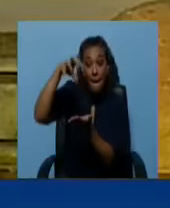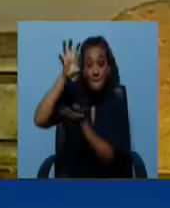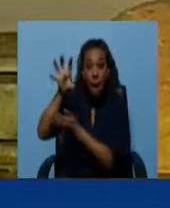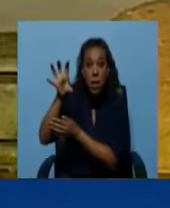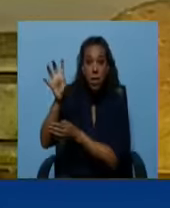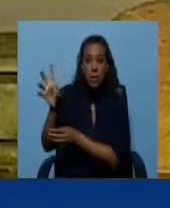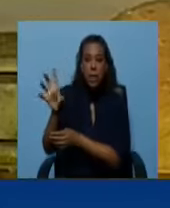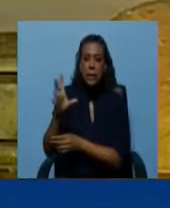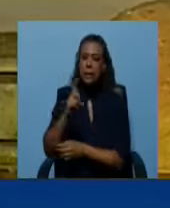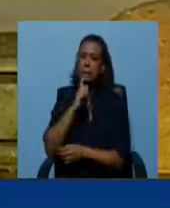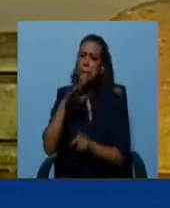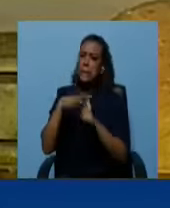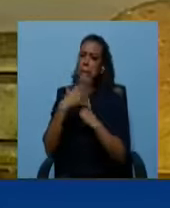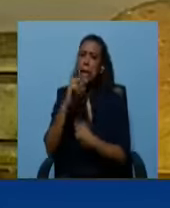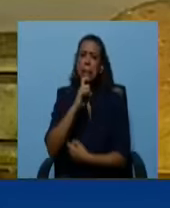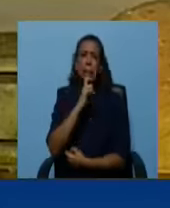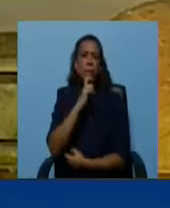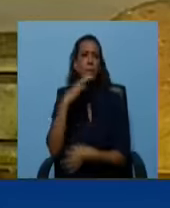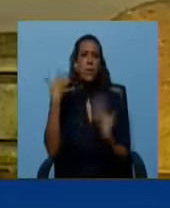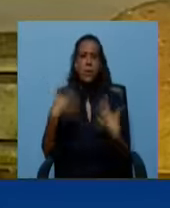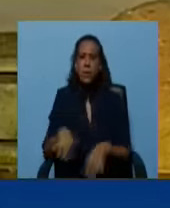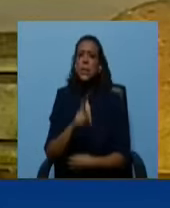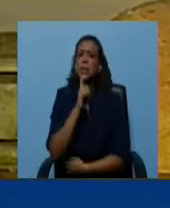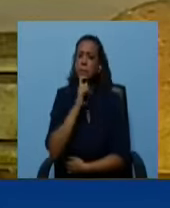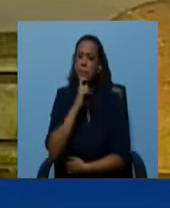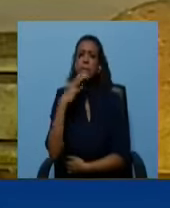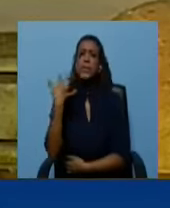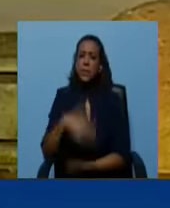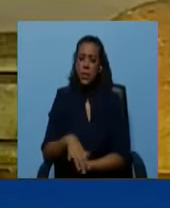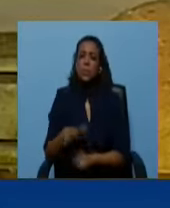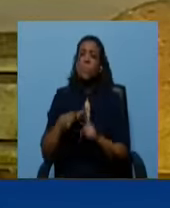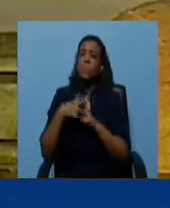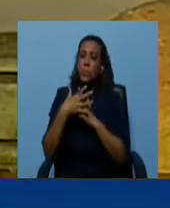pasó momentos muy difíciles.